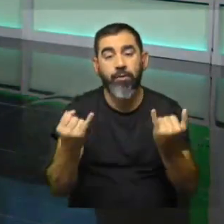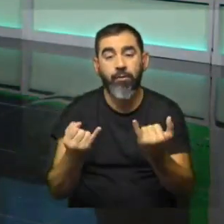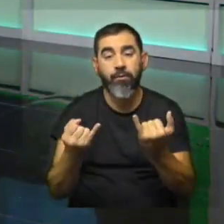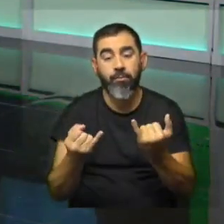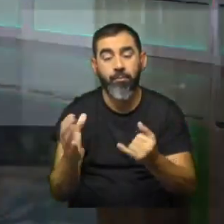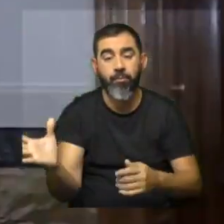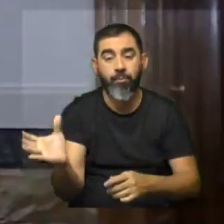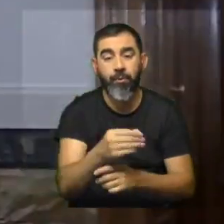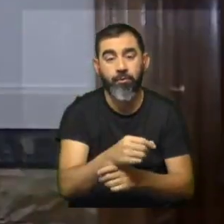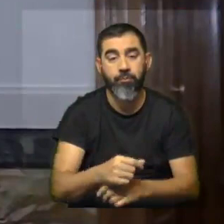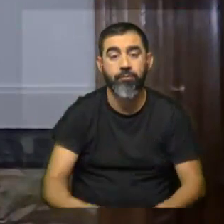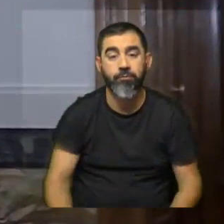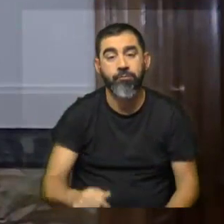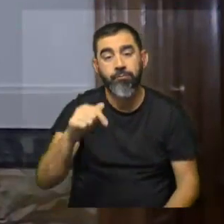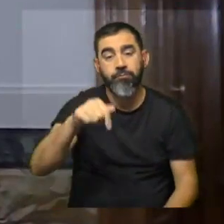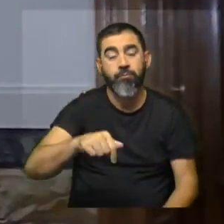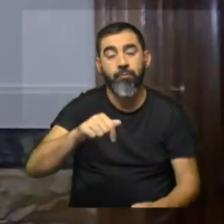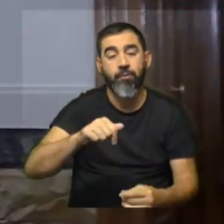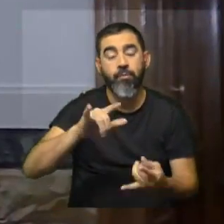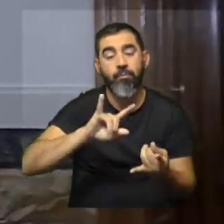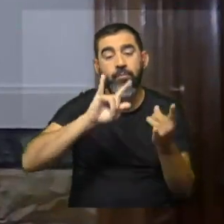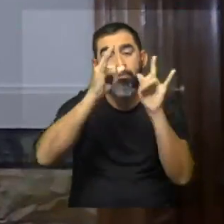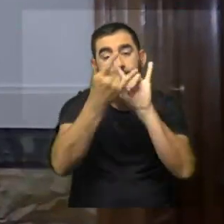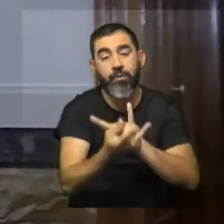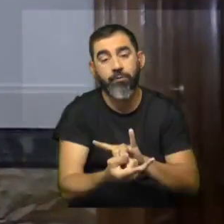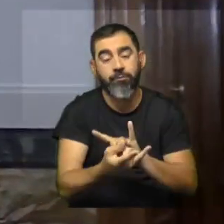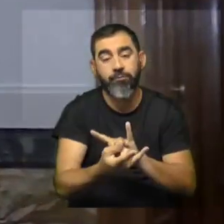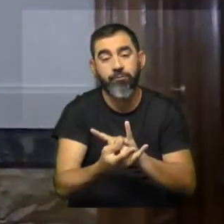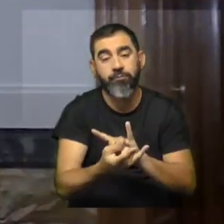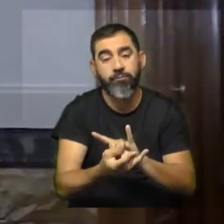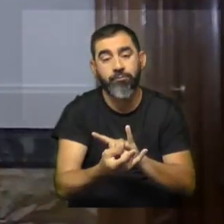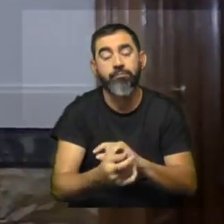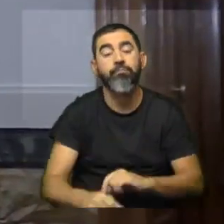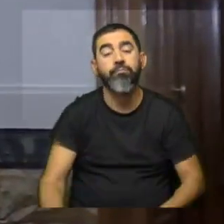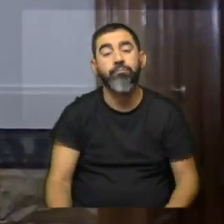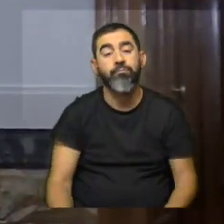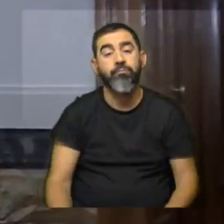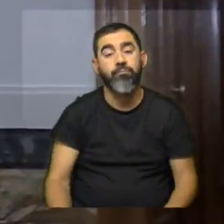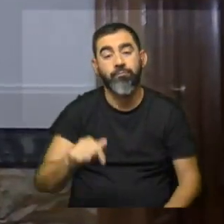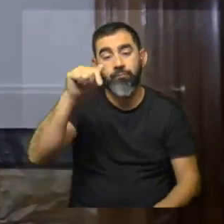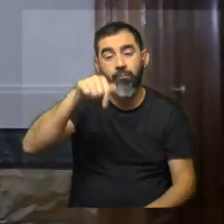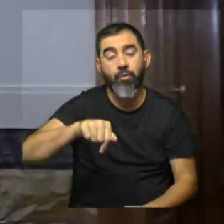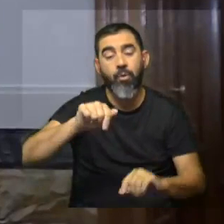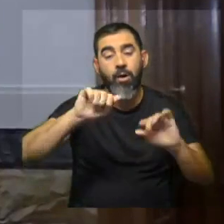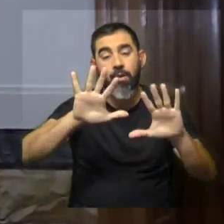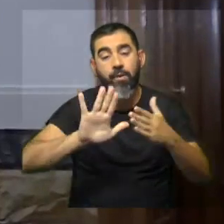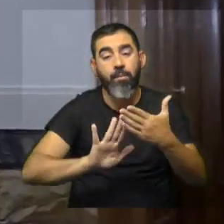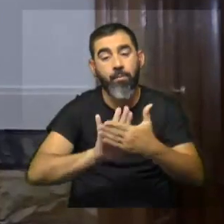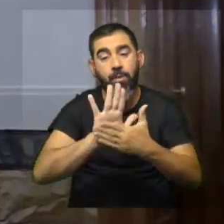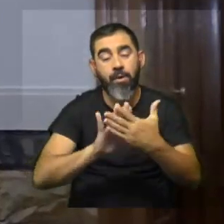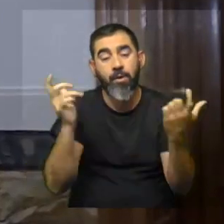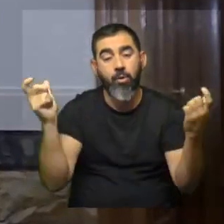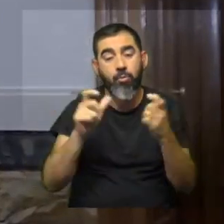para nuestros televidentes, estamos en el Palacio Legislativo. A propósito de que hoy, a partir de las 10 de la mañana, la